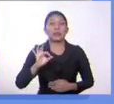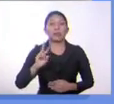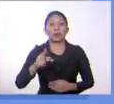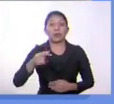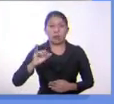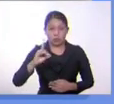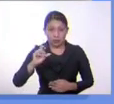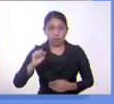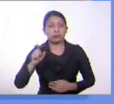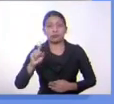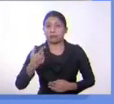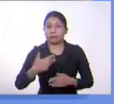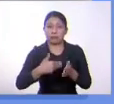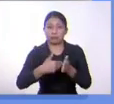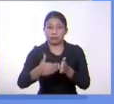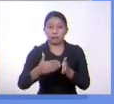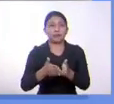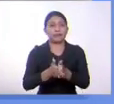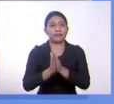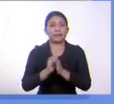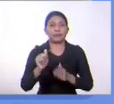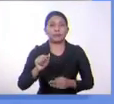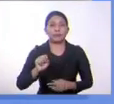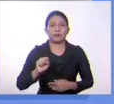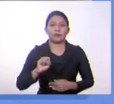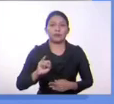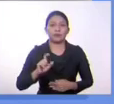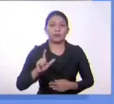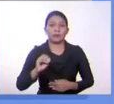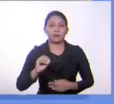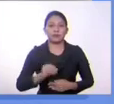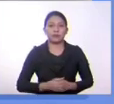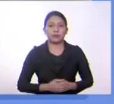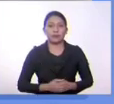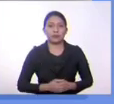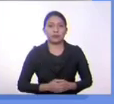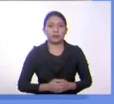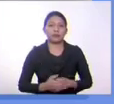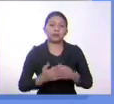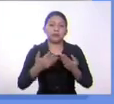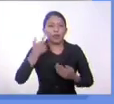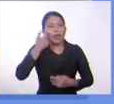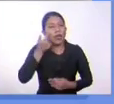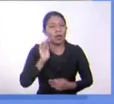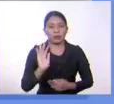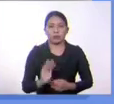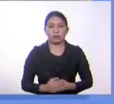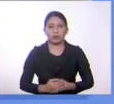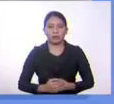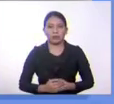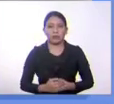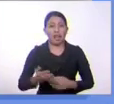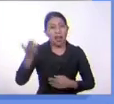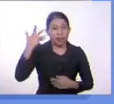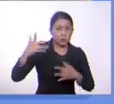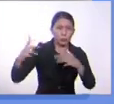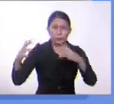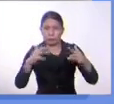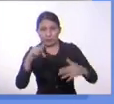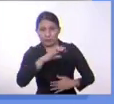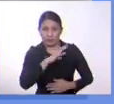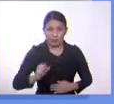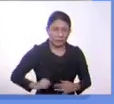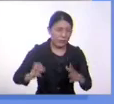son inicialmente solicitantes de asilo. A manera de ejemplo, durante el periodo de guerra civil de El